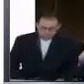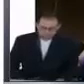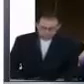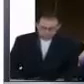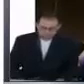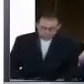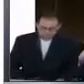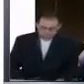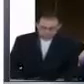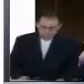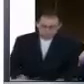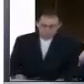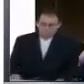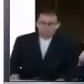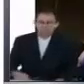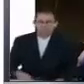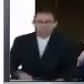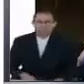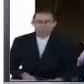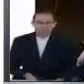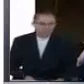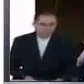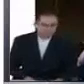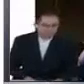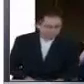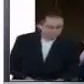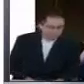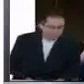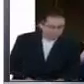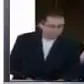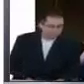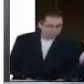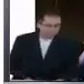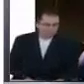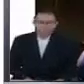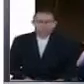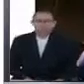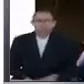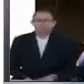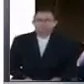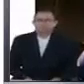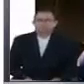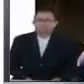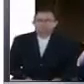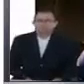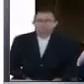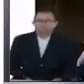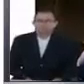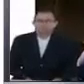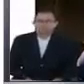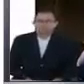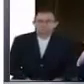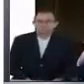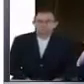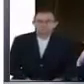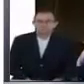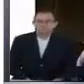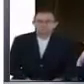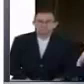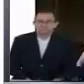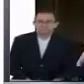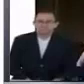Ok, perfecto. Eso son las maldiciones generacionales. ¿Tú sabes bien la palabra de Dios?